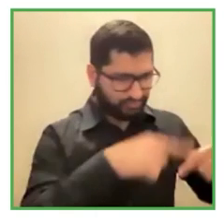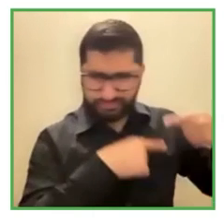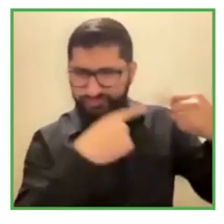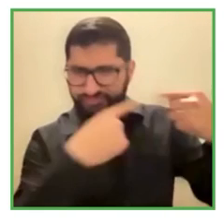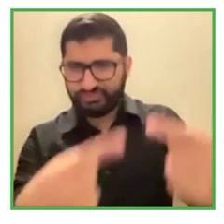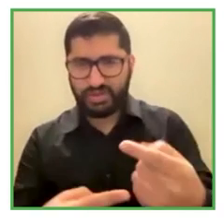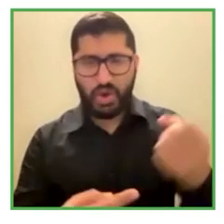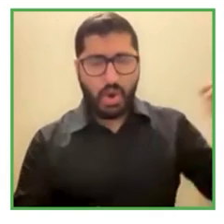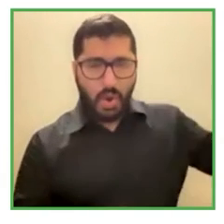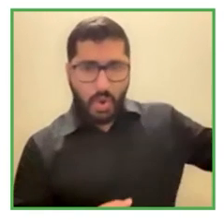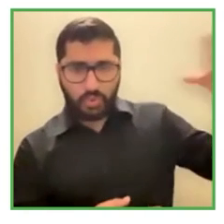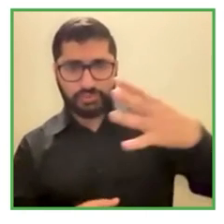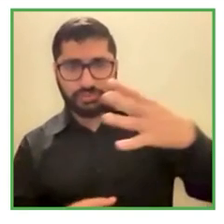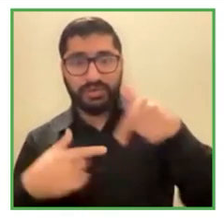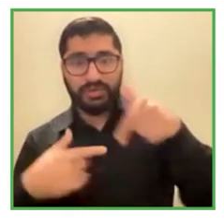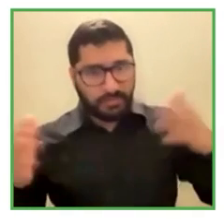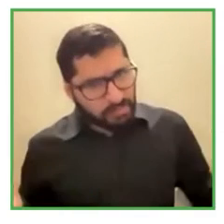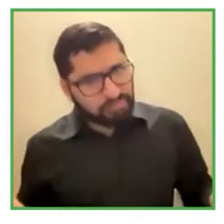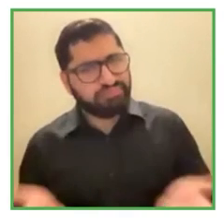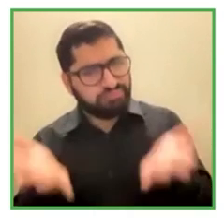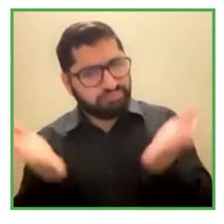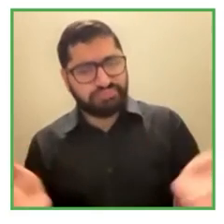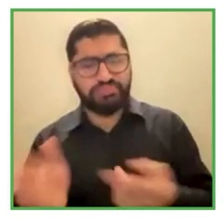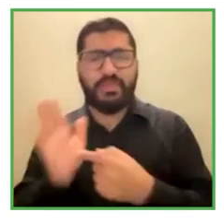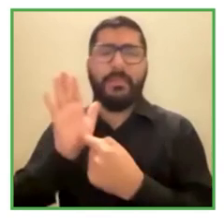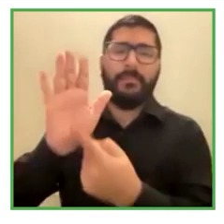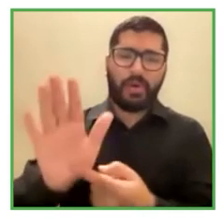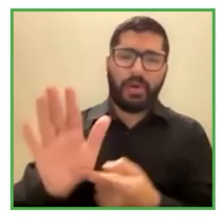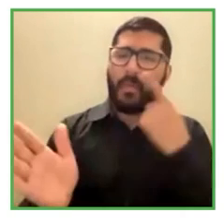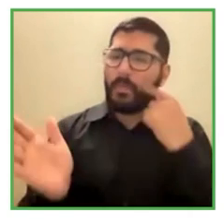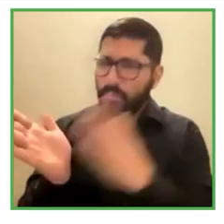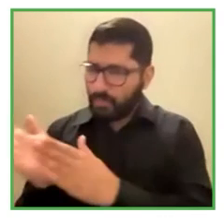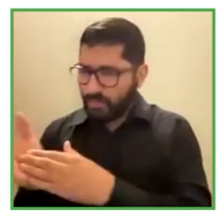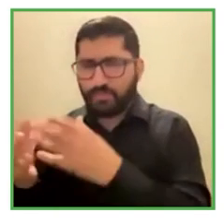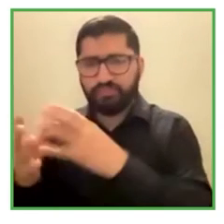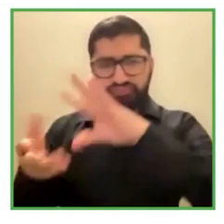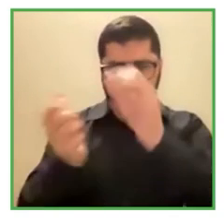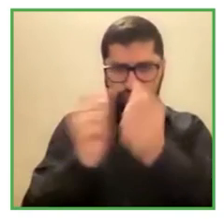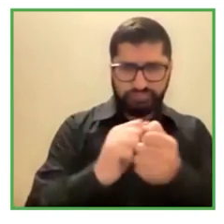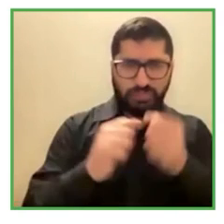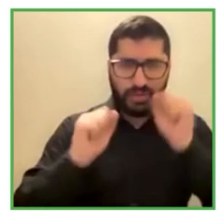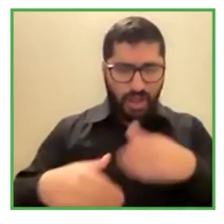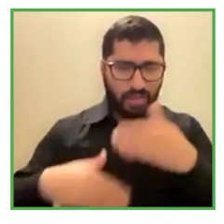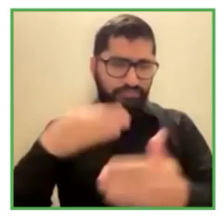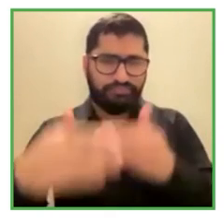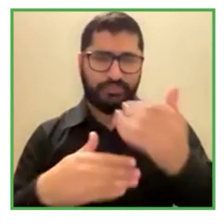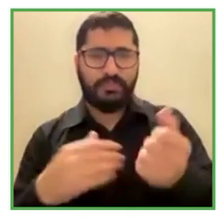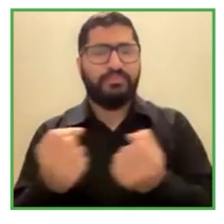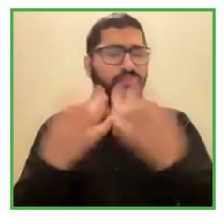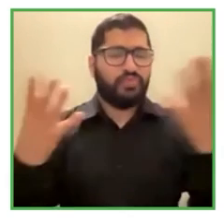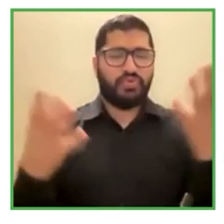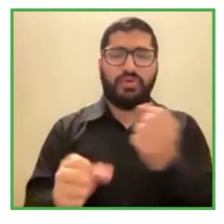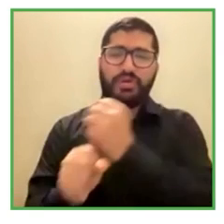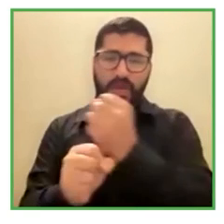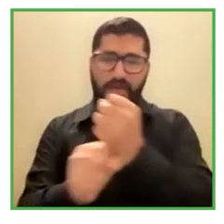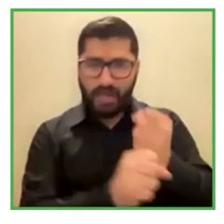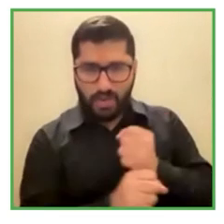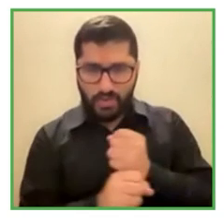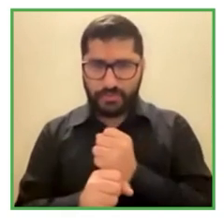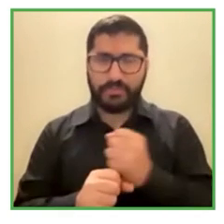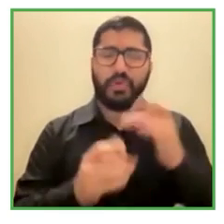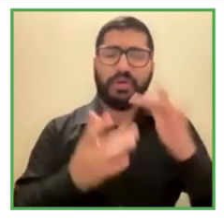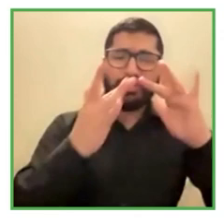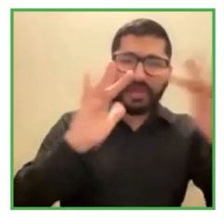y mostrar que funciona, que podemos hacer mucho trabajo en línea. Por lo tanto, nuestro futuro, nuestros planes